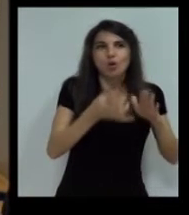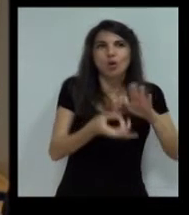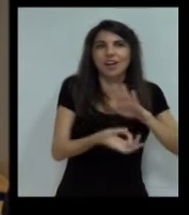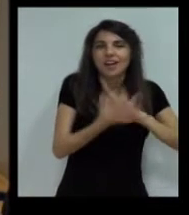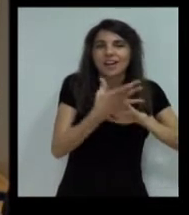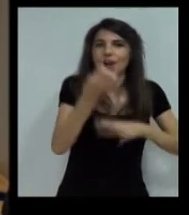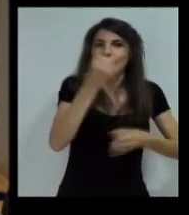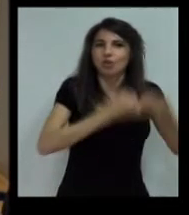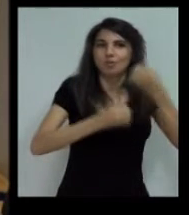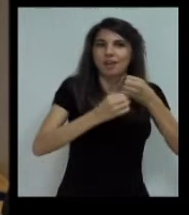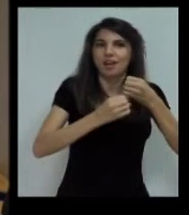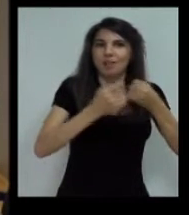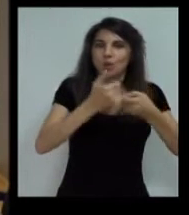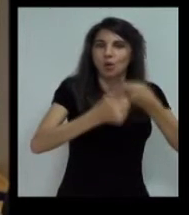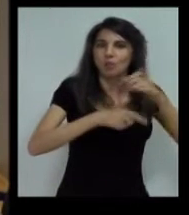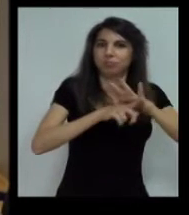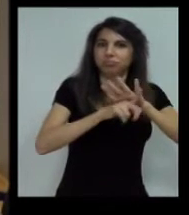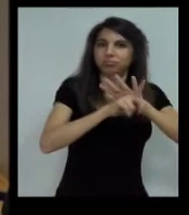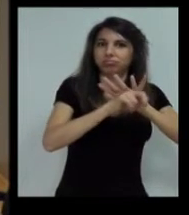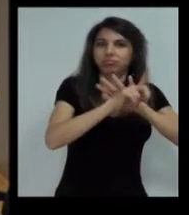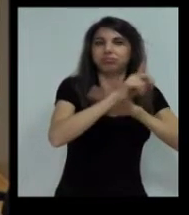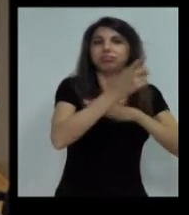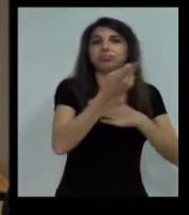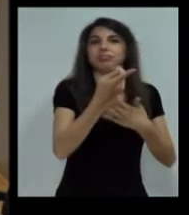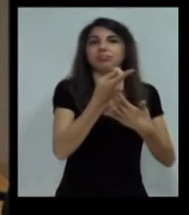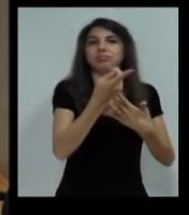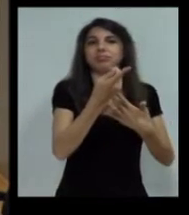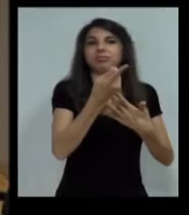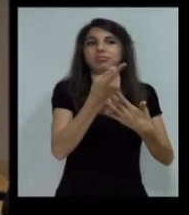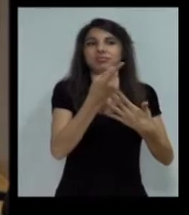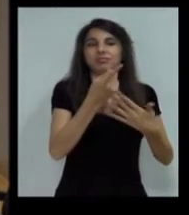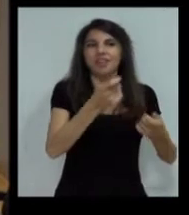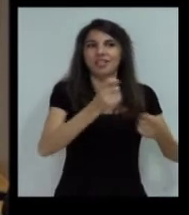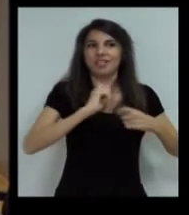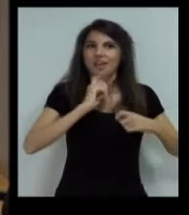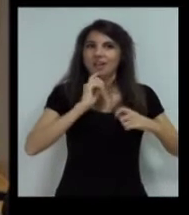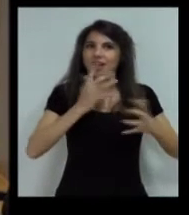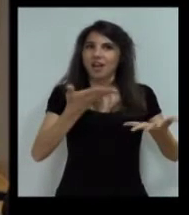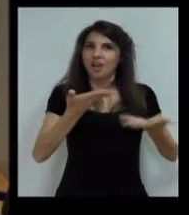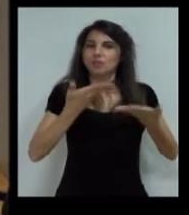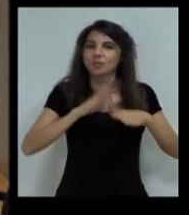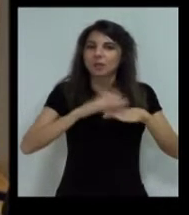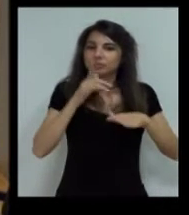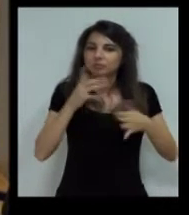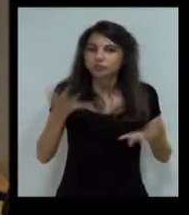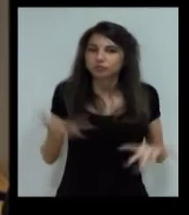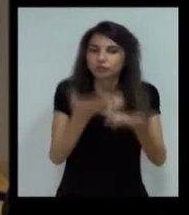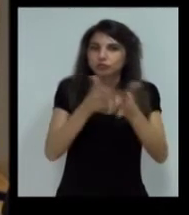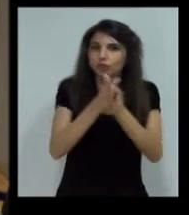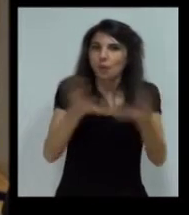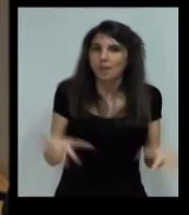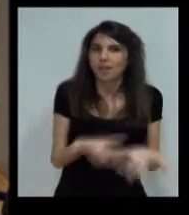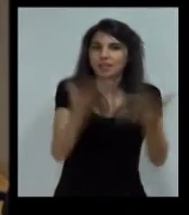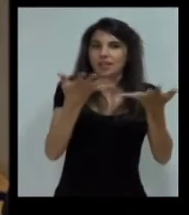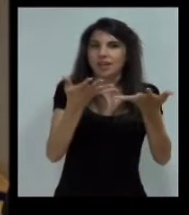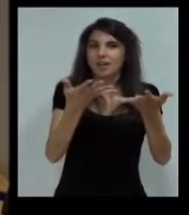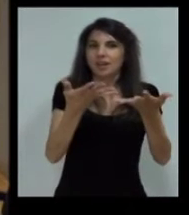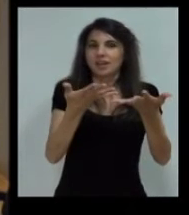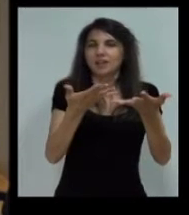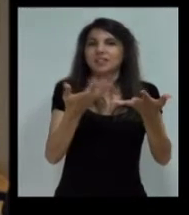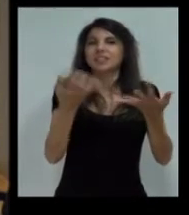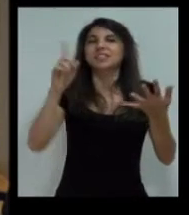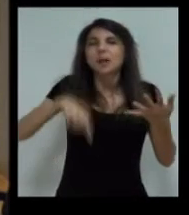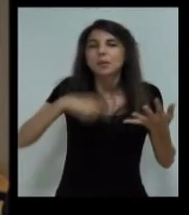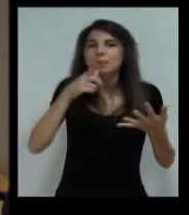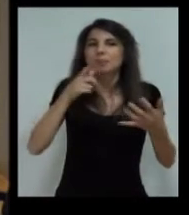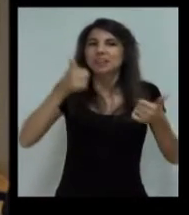de costes, que ayudan a fomentar y a hacer más factible desde una perspectiva económica, presupuestaria,